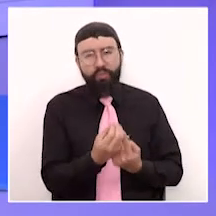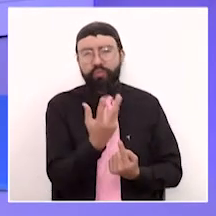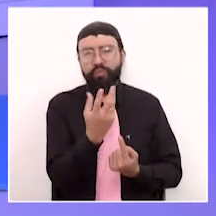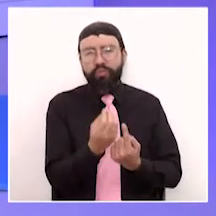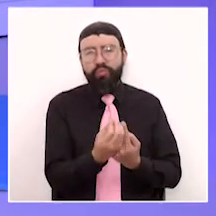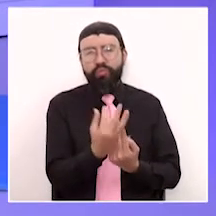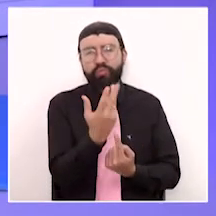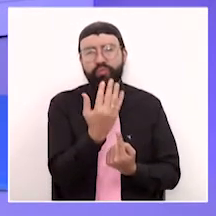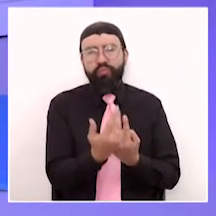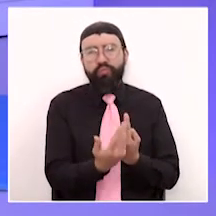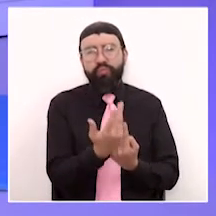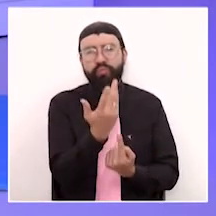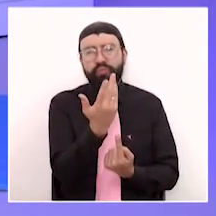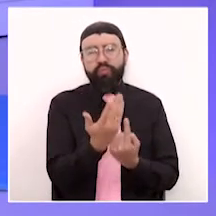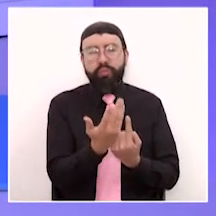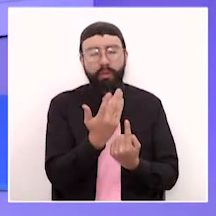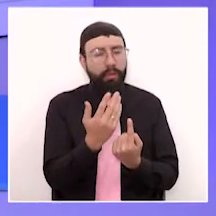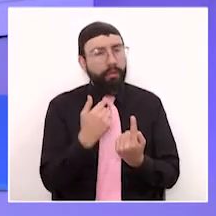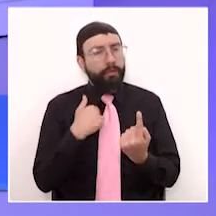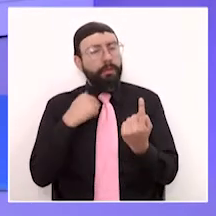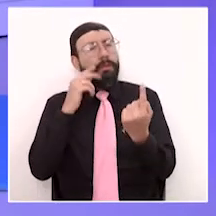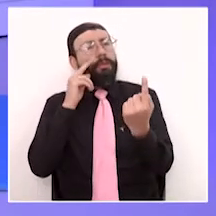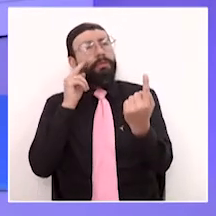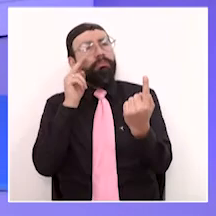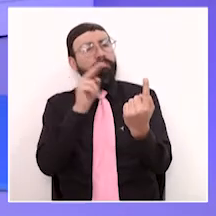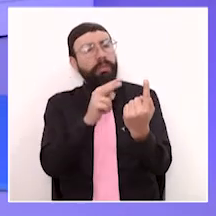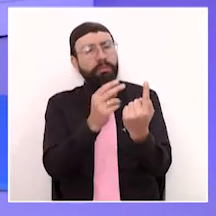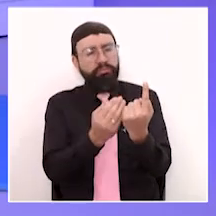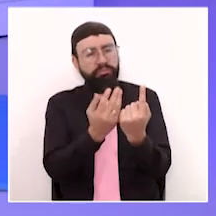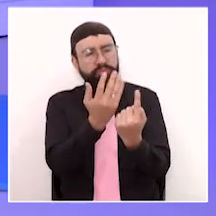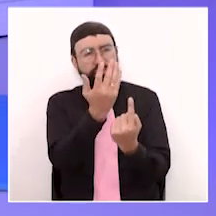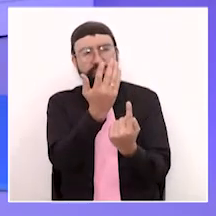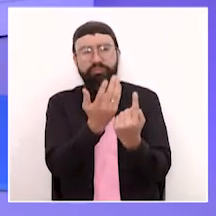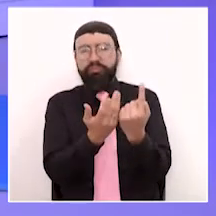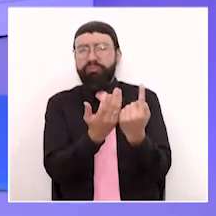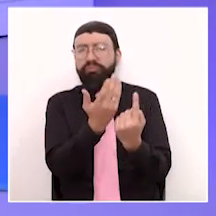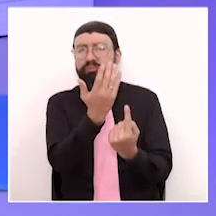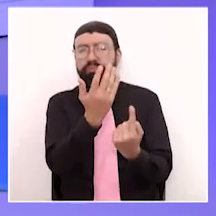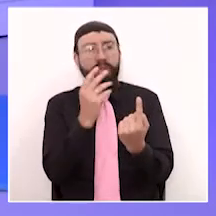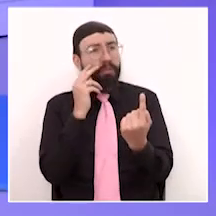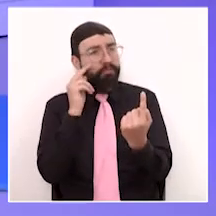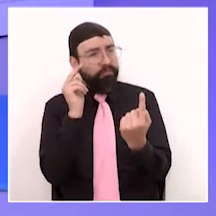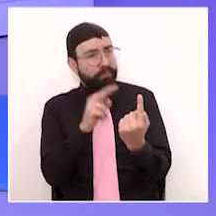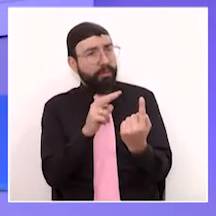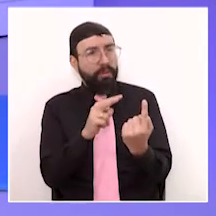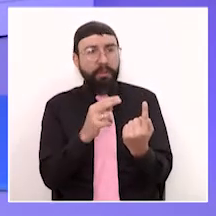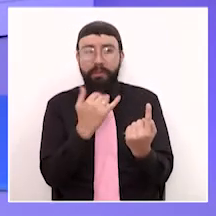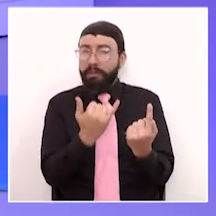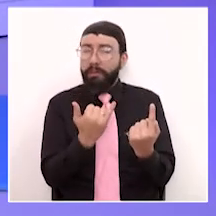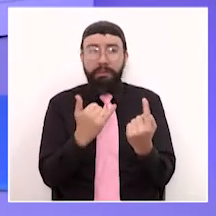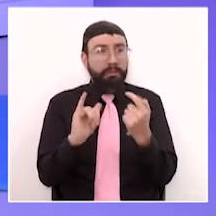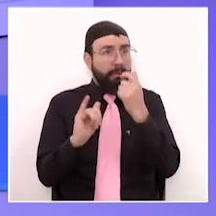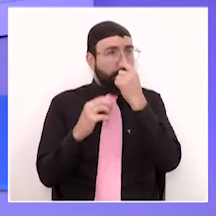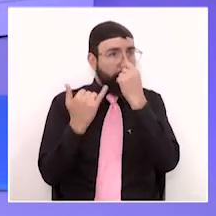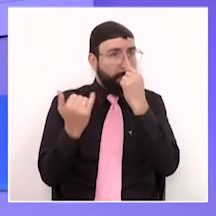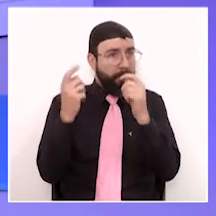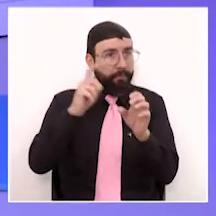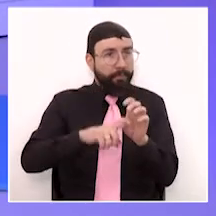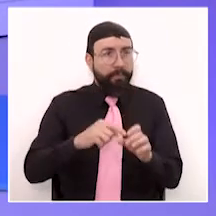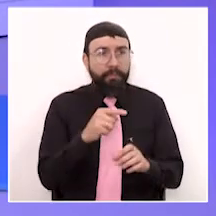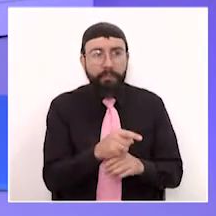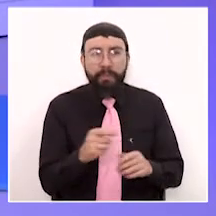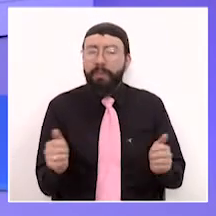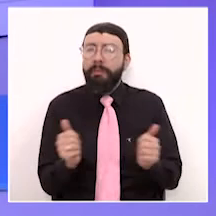a fijar nuestra mirada en el fuego. Vamos a llevar nuestra lengua a la